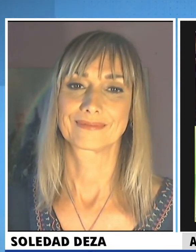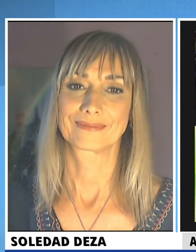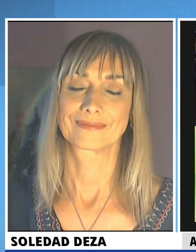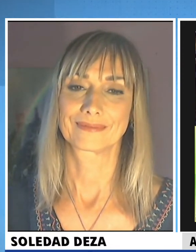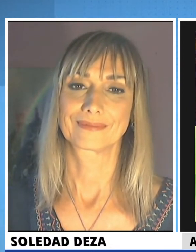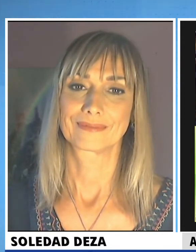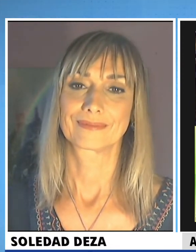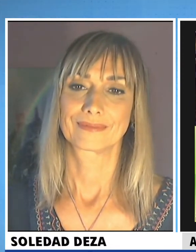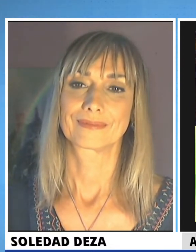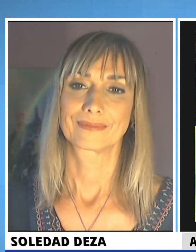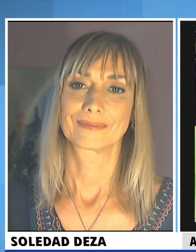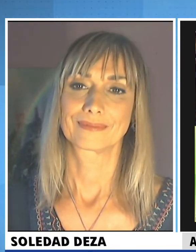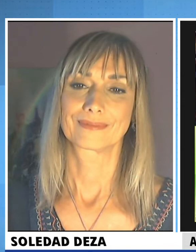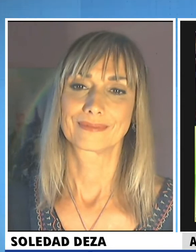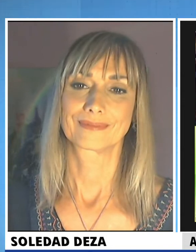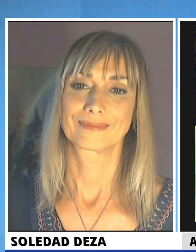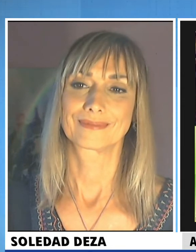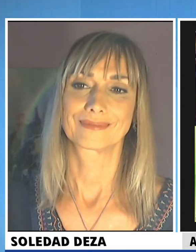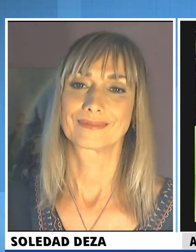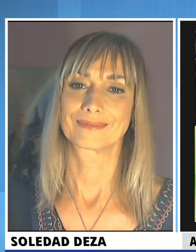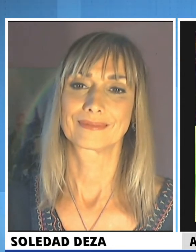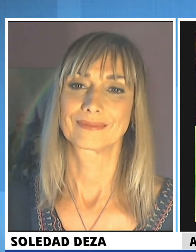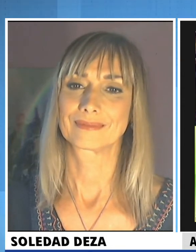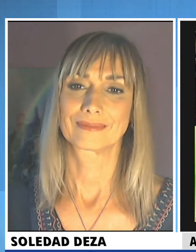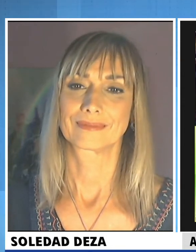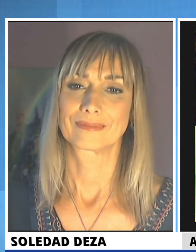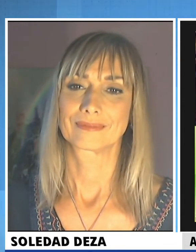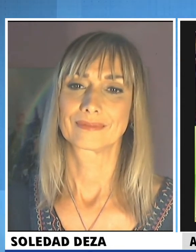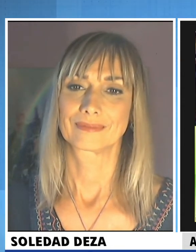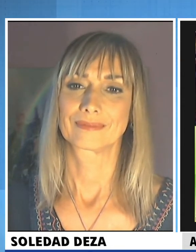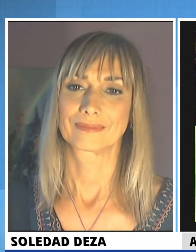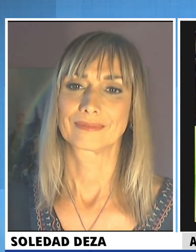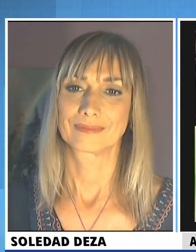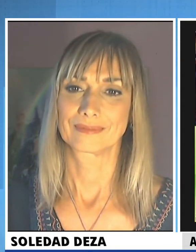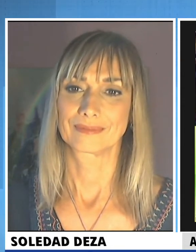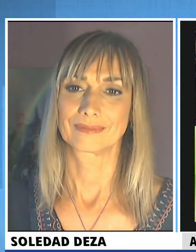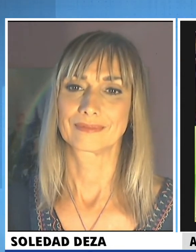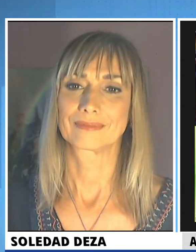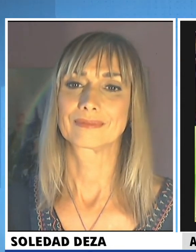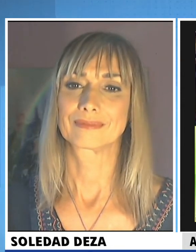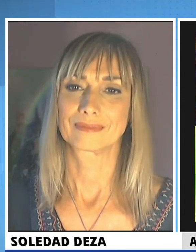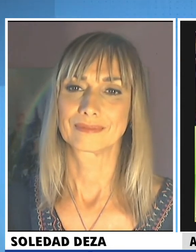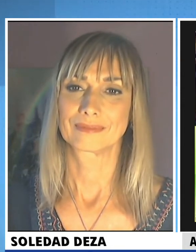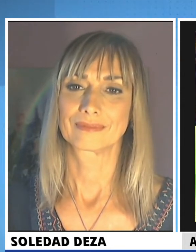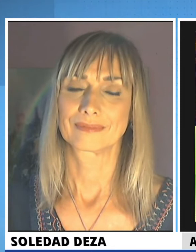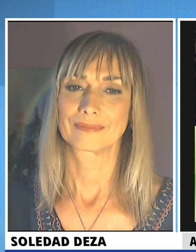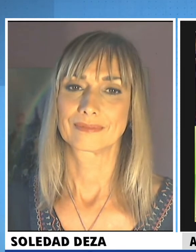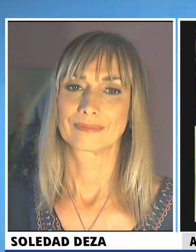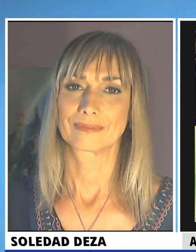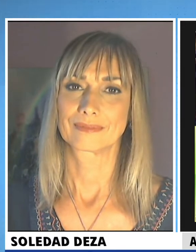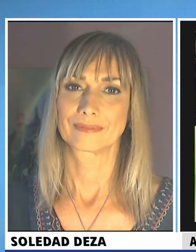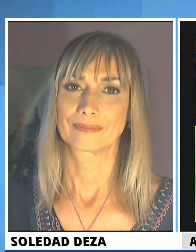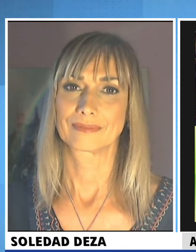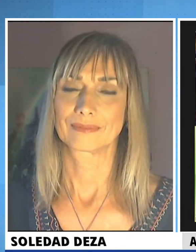autonomía, entonces cada persona sabe qué es lo mejor para sí. Y también me pareció muy significativo que hable del